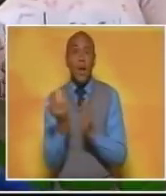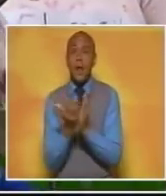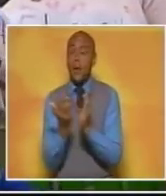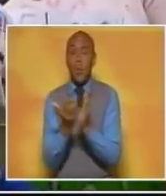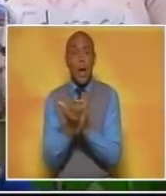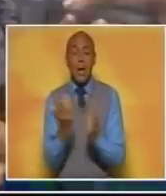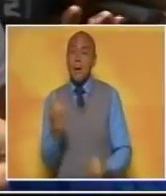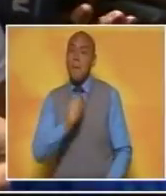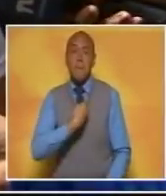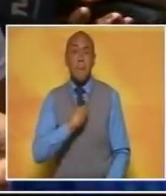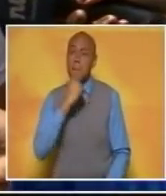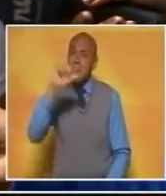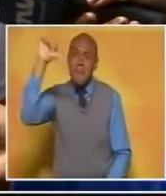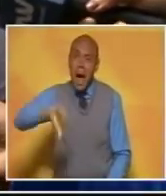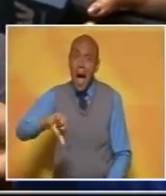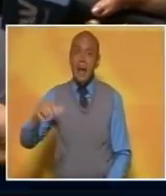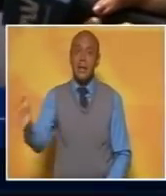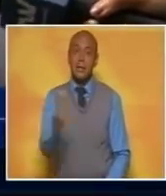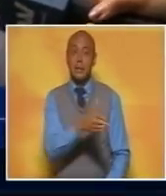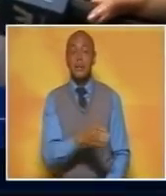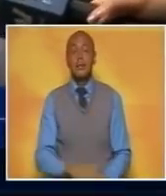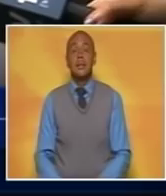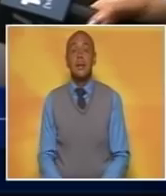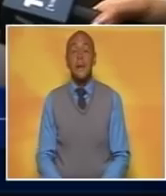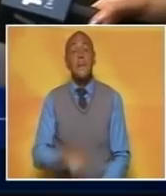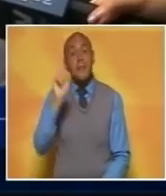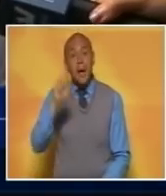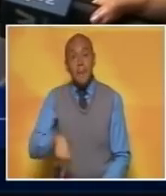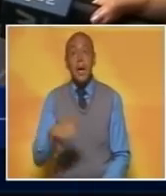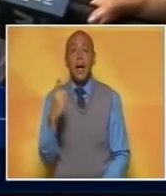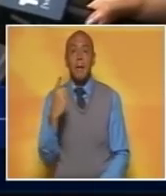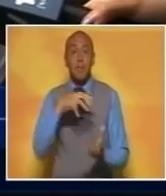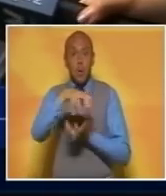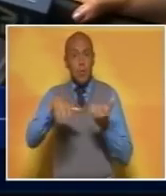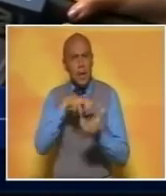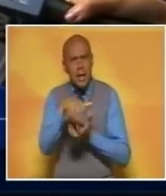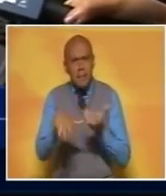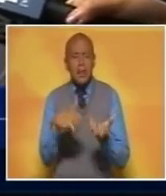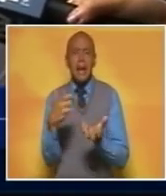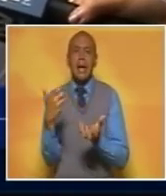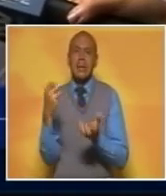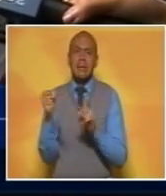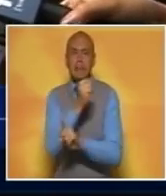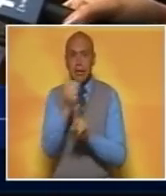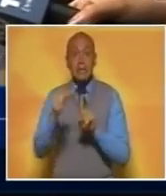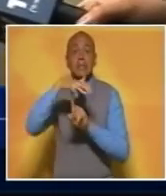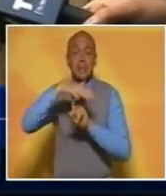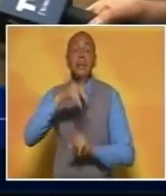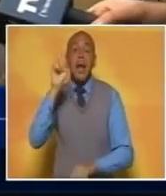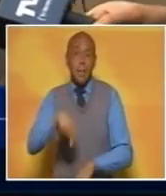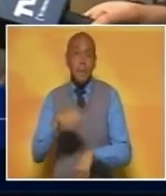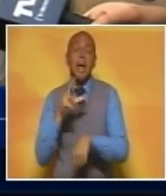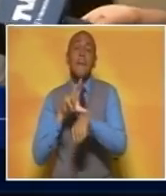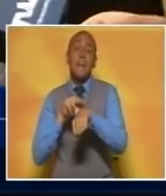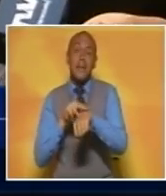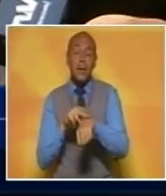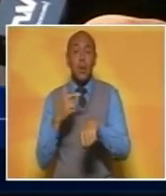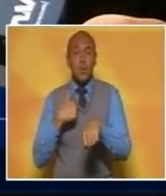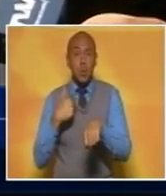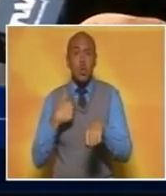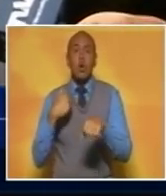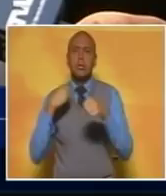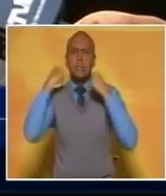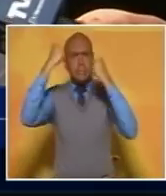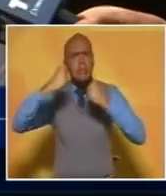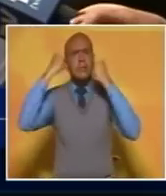mal pagados. Los problemas que atacan a los docentes los sufrimos también los trabajadores de la salud. Estamos luchando porque tenemos